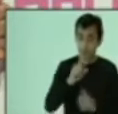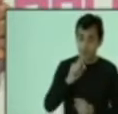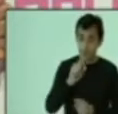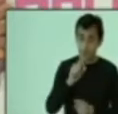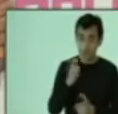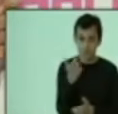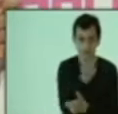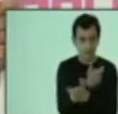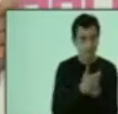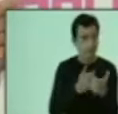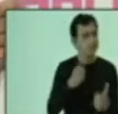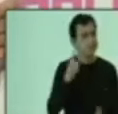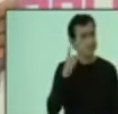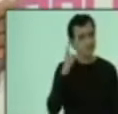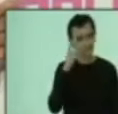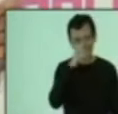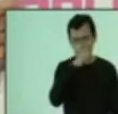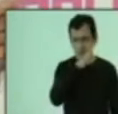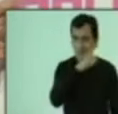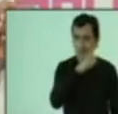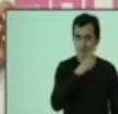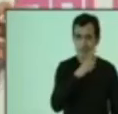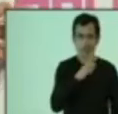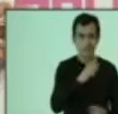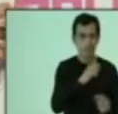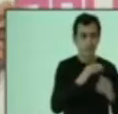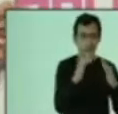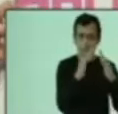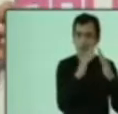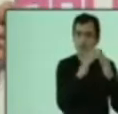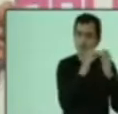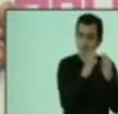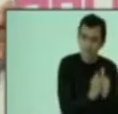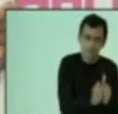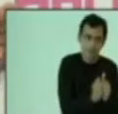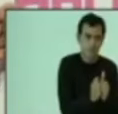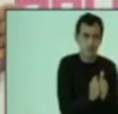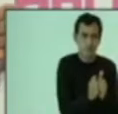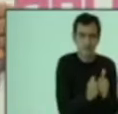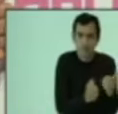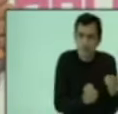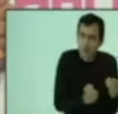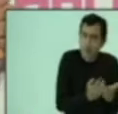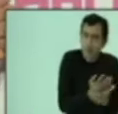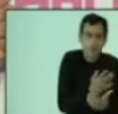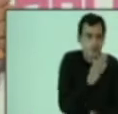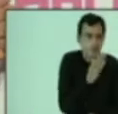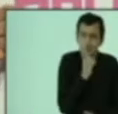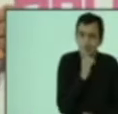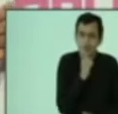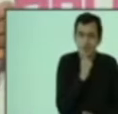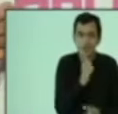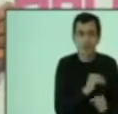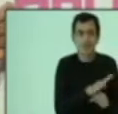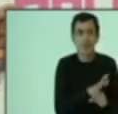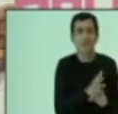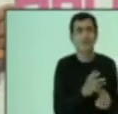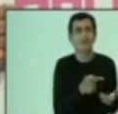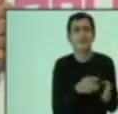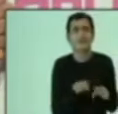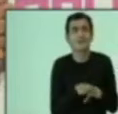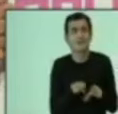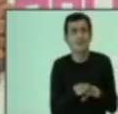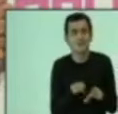El confinamiento y la disminución de la movilidad ocasionadas por la epidemia del COVID-19 orilló a algunos